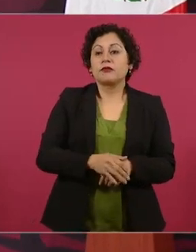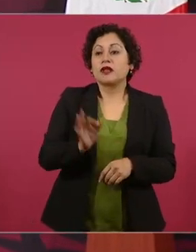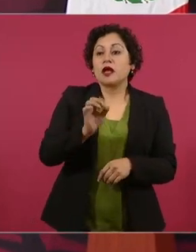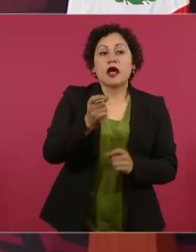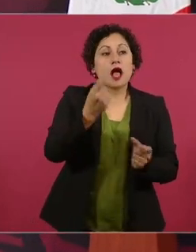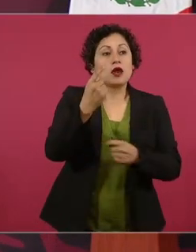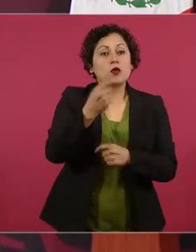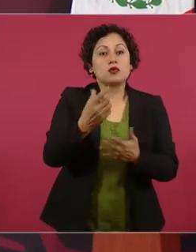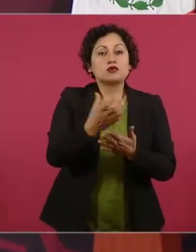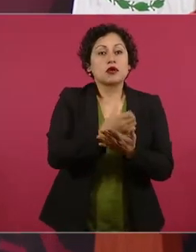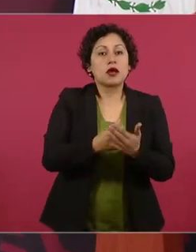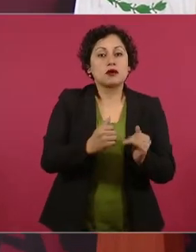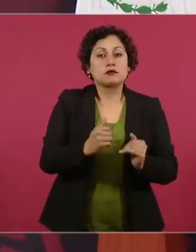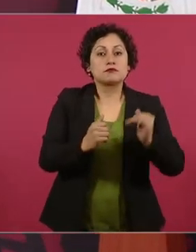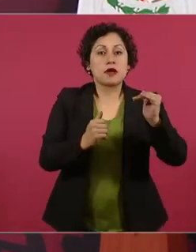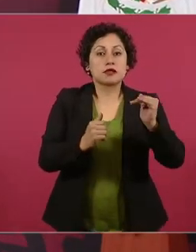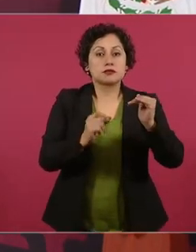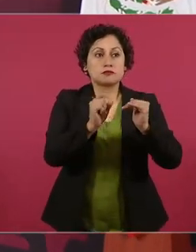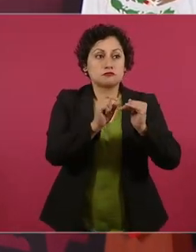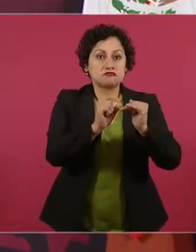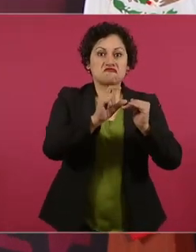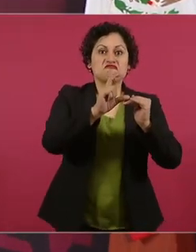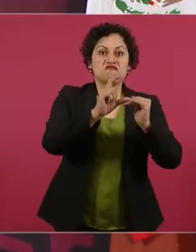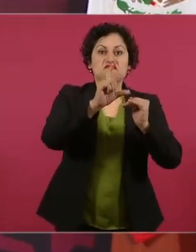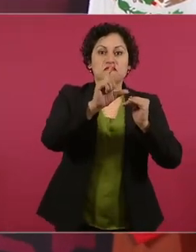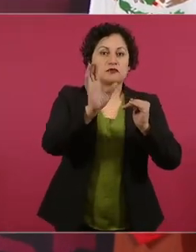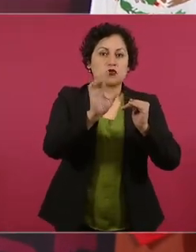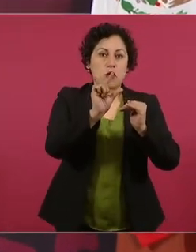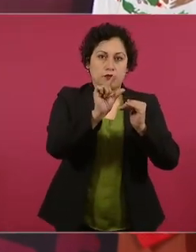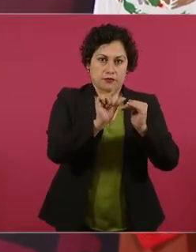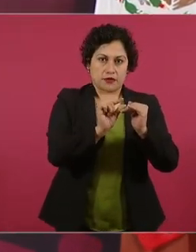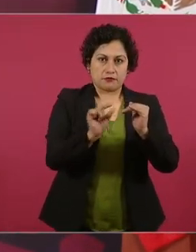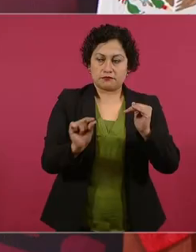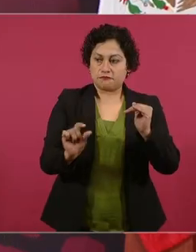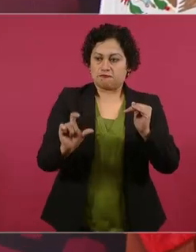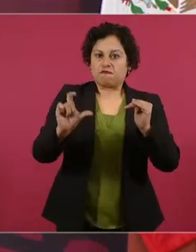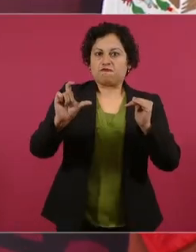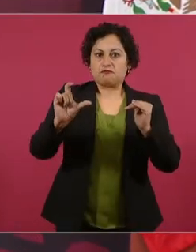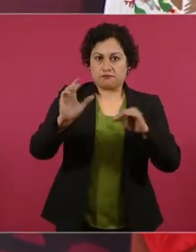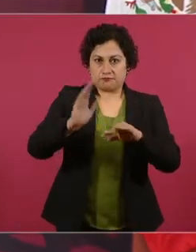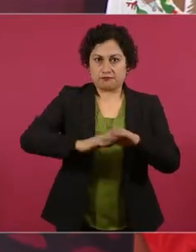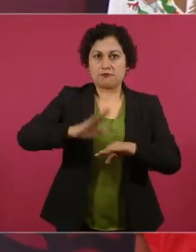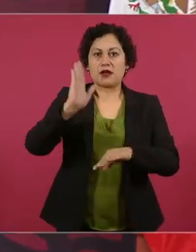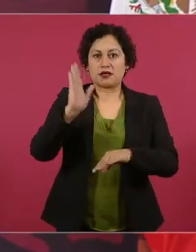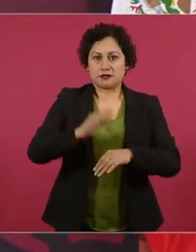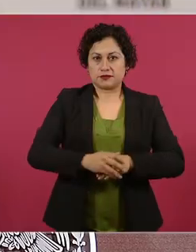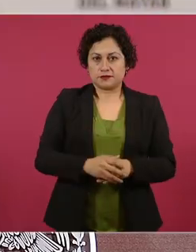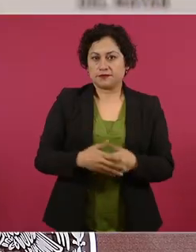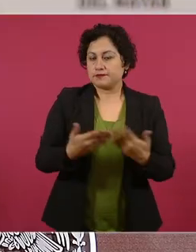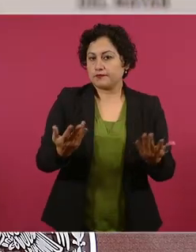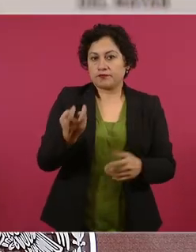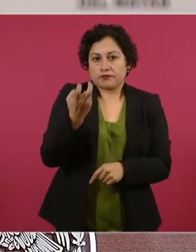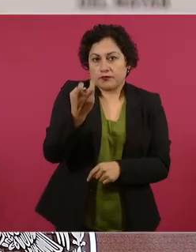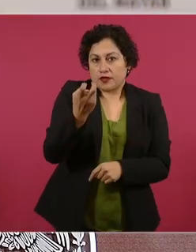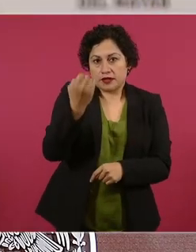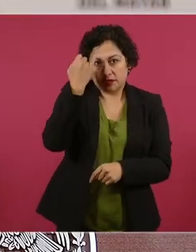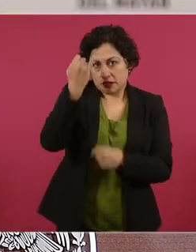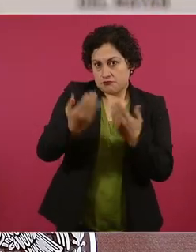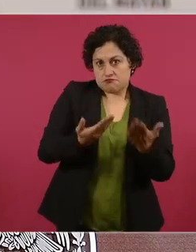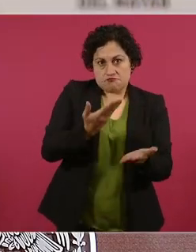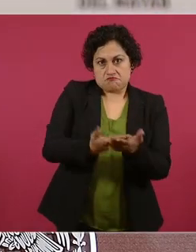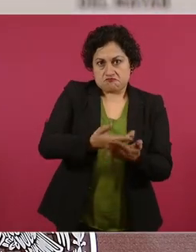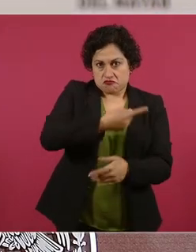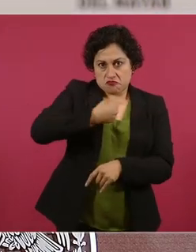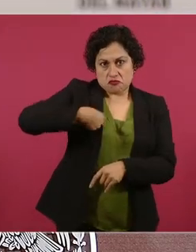más, que a los que ganamos más. ¿Sí? Eso ha sido una política.